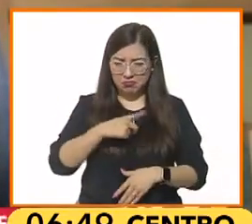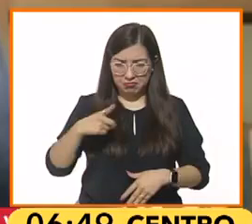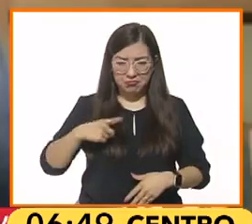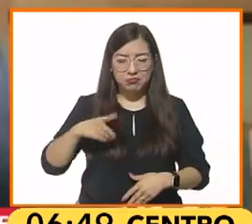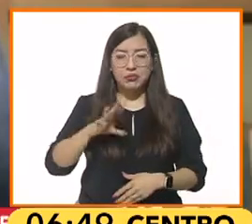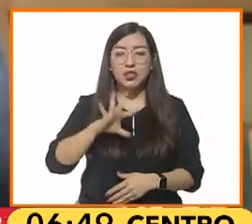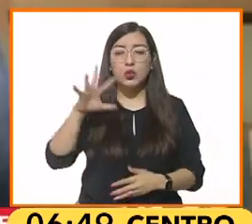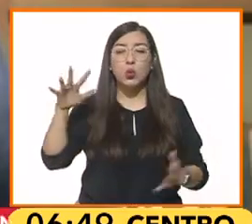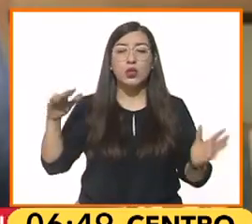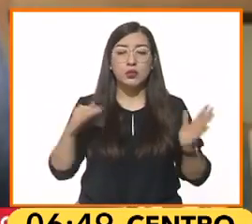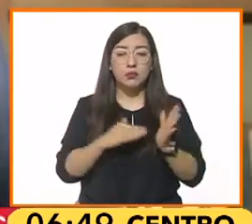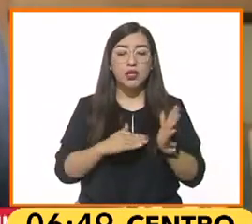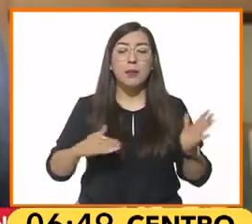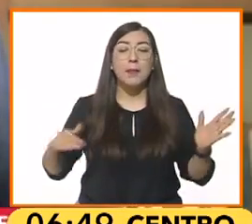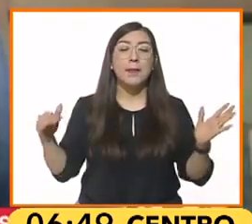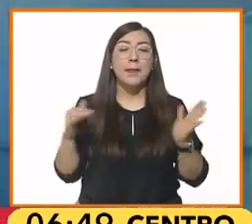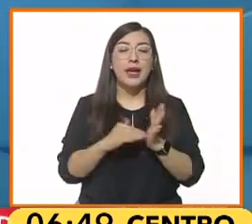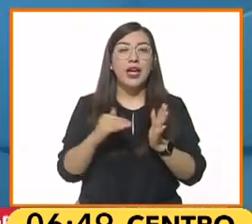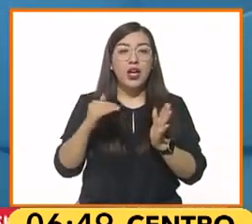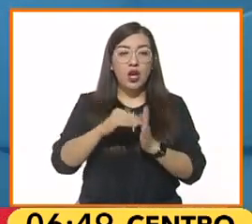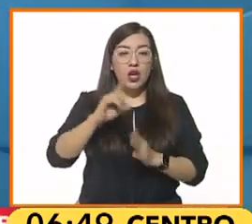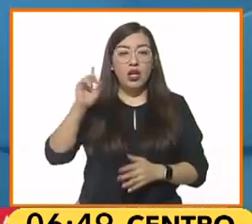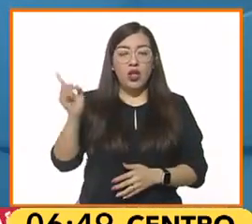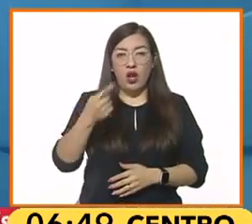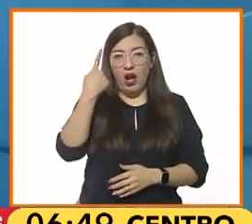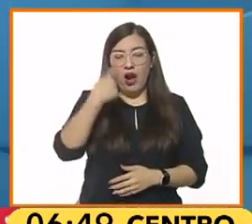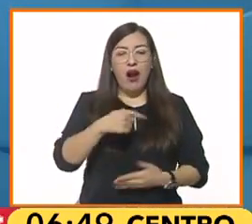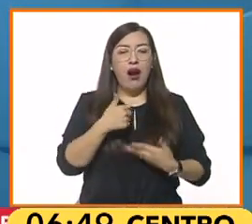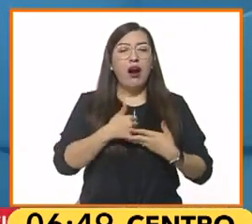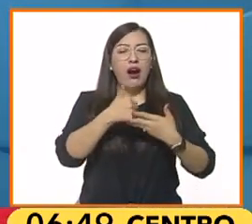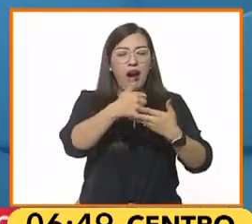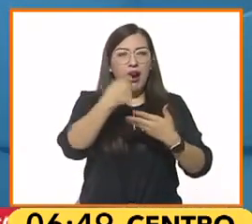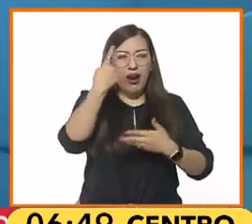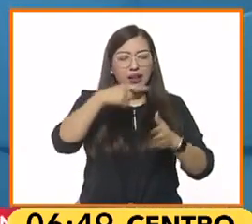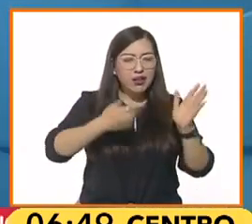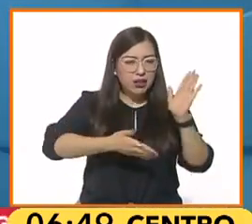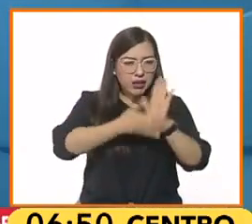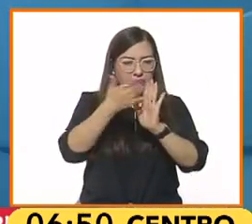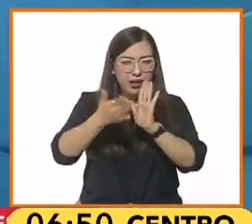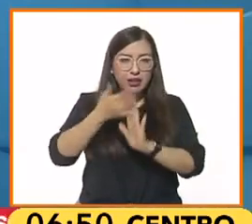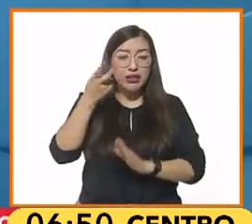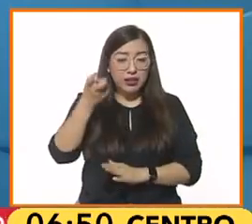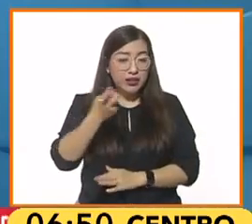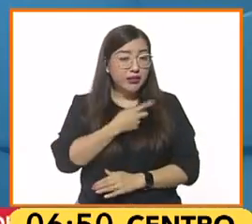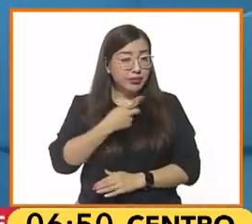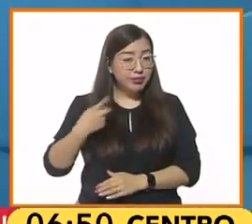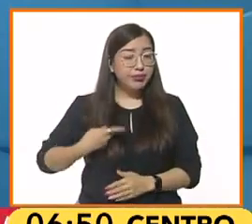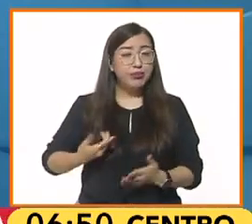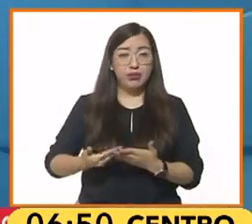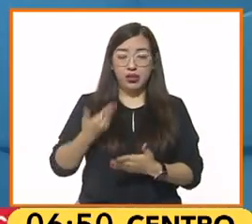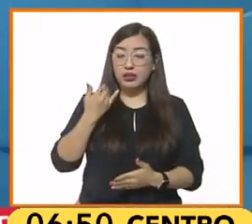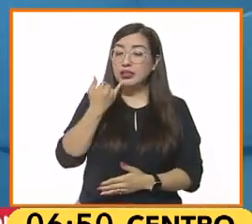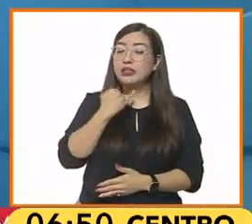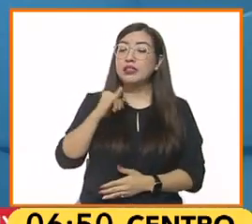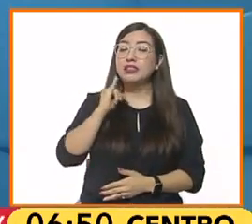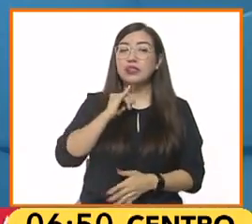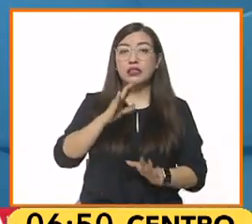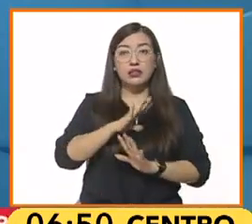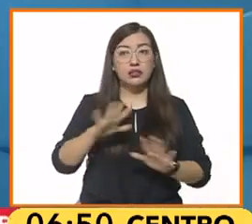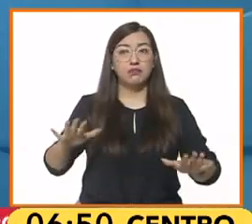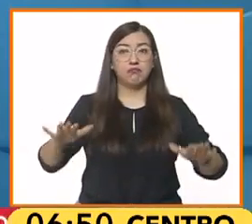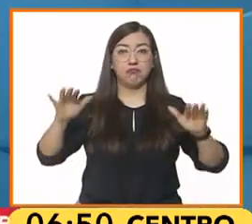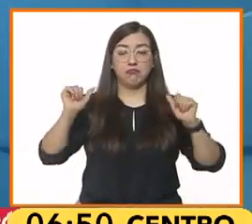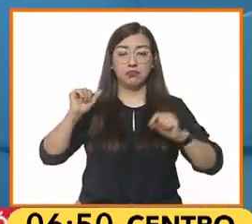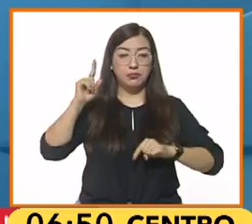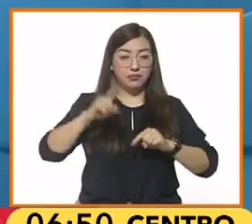50,000 millones de dólares, pero para esto pues se tiene que retirar Israel de la zona en conflicto. Y este es uno de los principales obstáculos